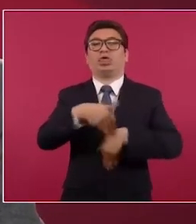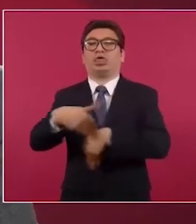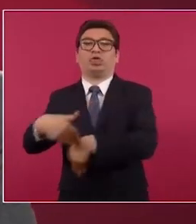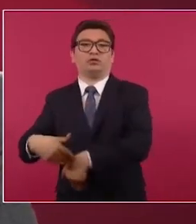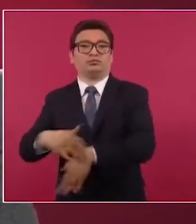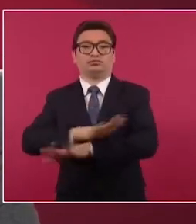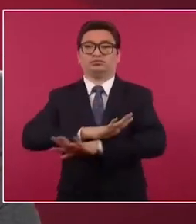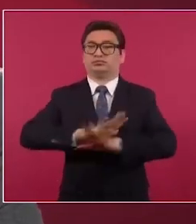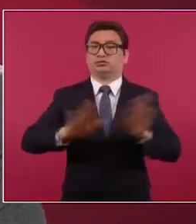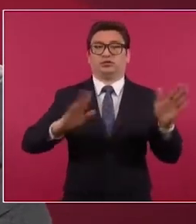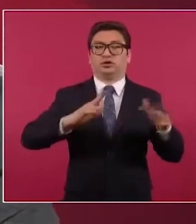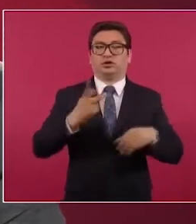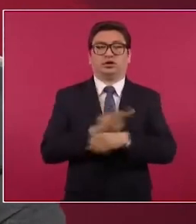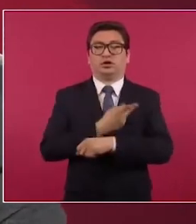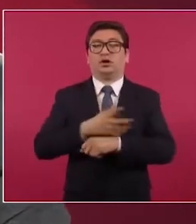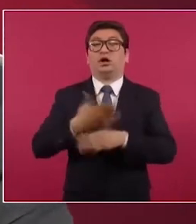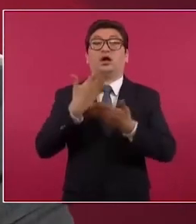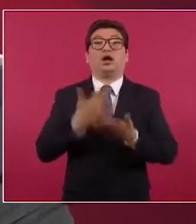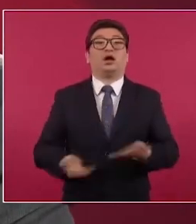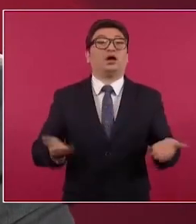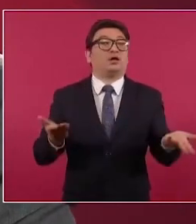Ya cada quien